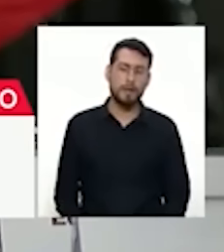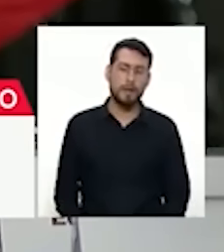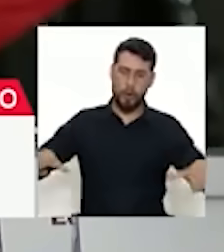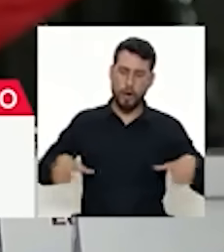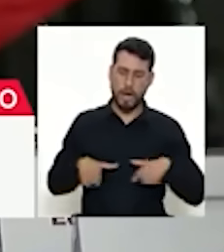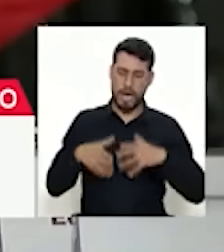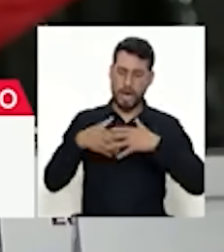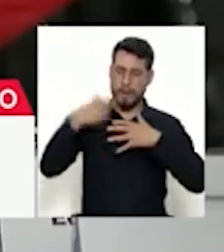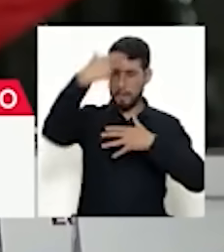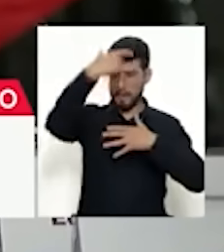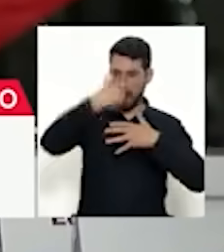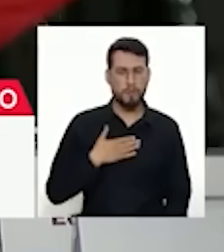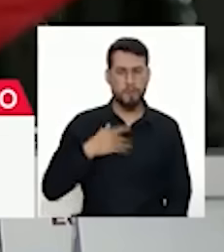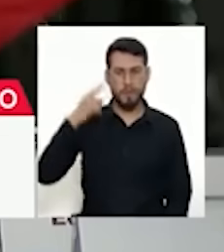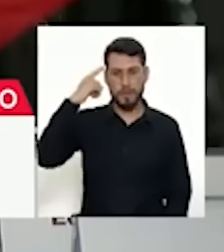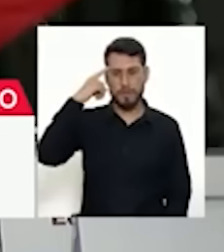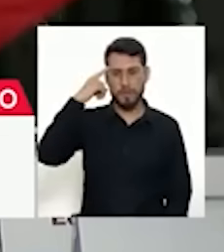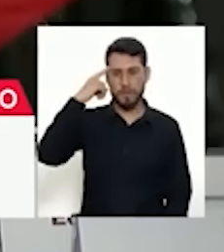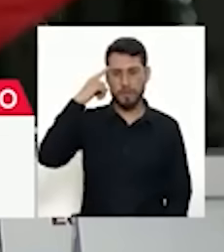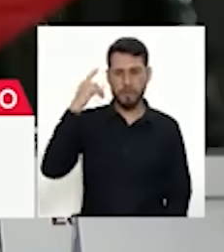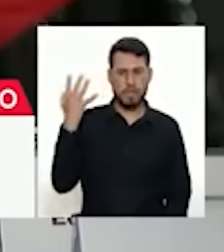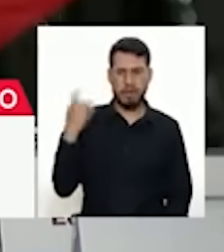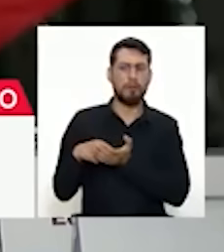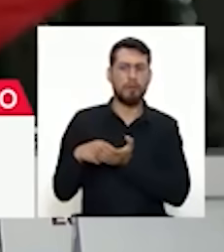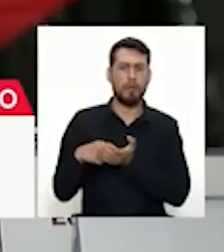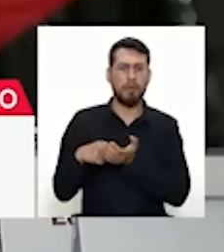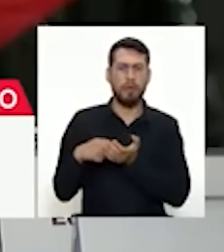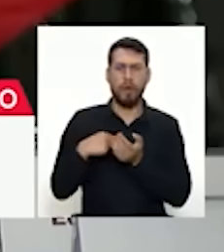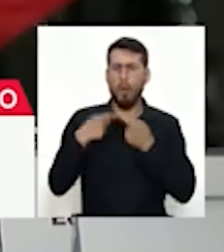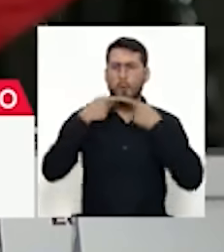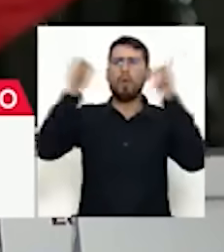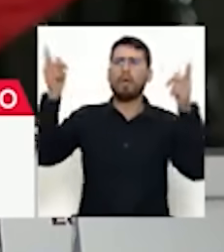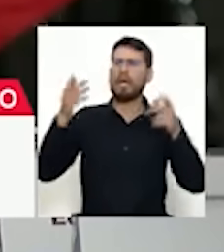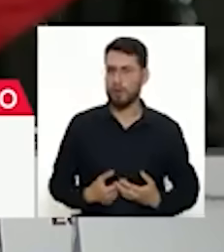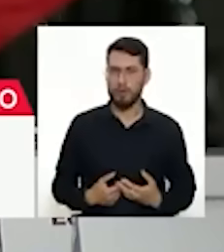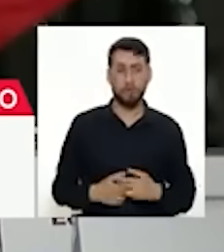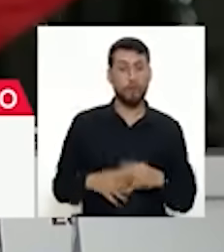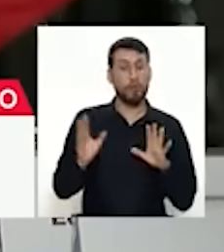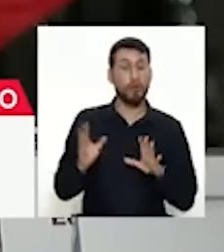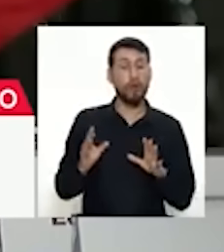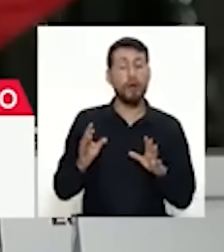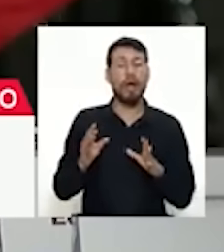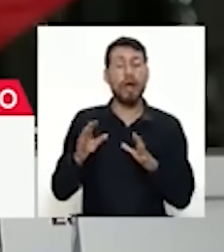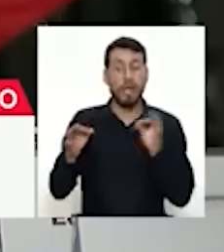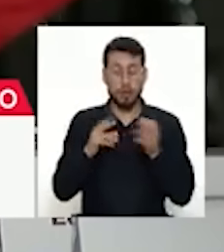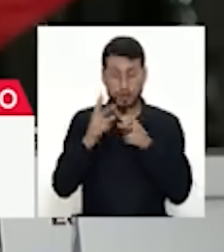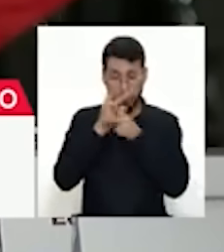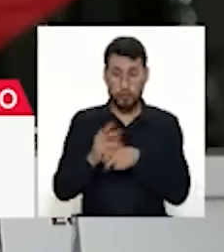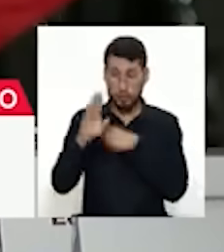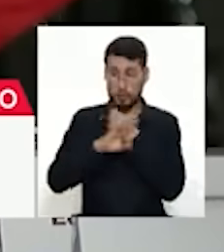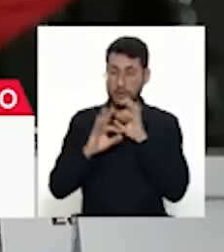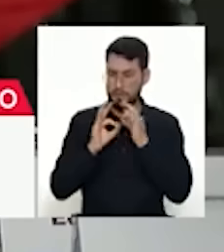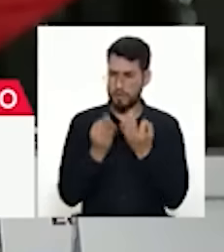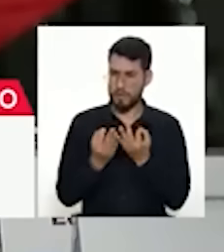espacio personal familiar nadie está obligado a decir con Quienes se reúnen más cuando se trata de seguridad de